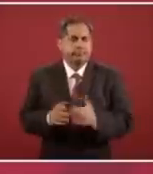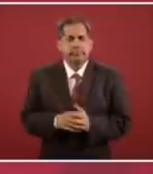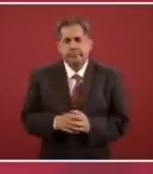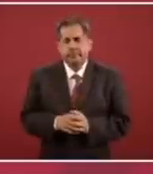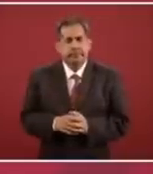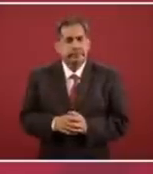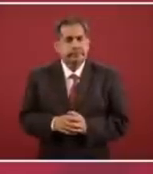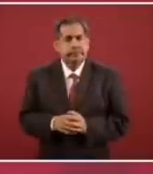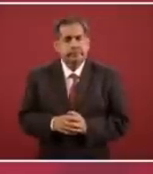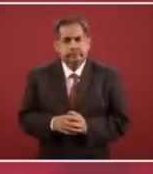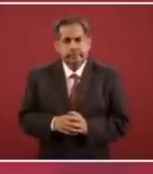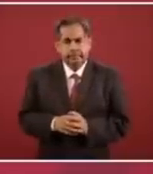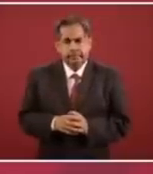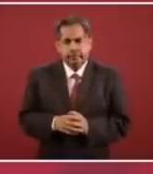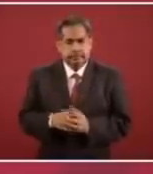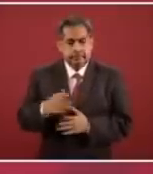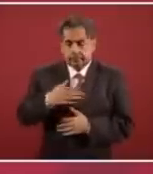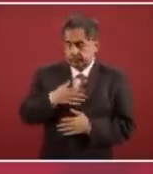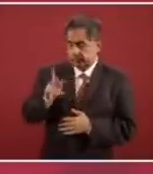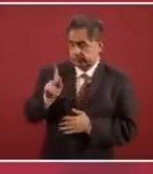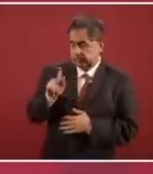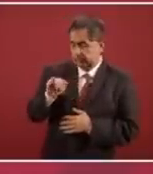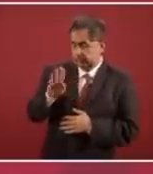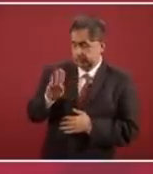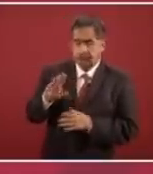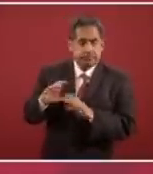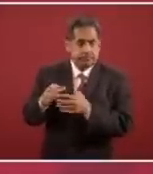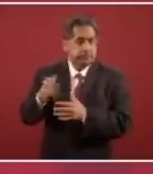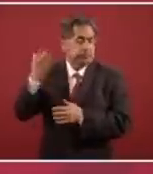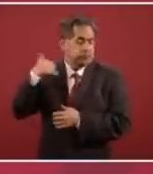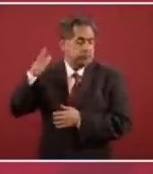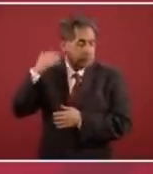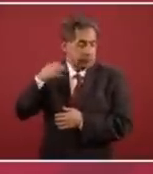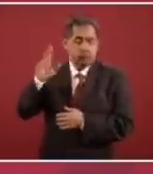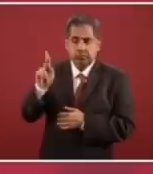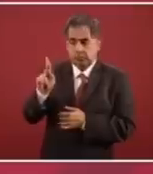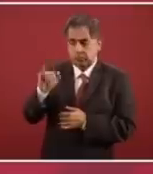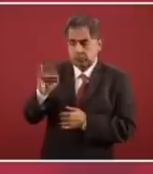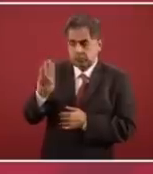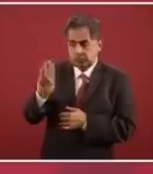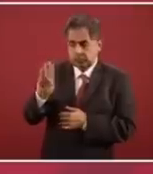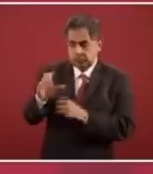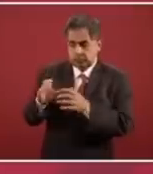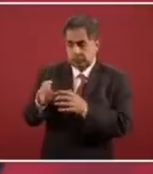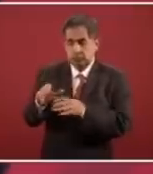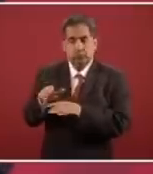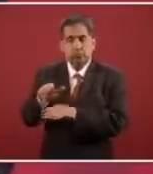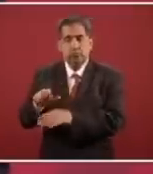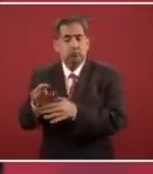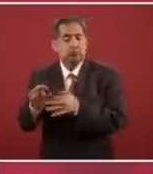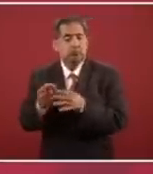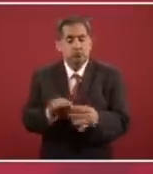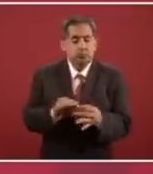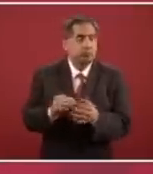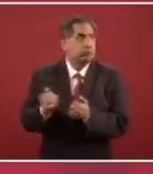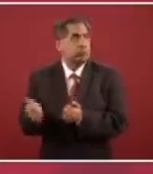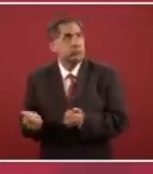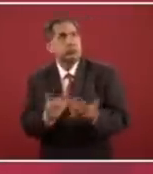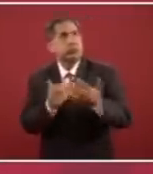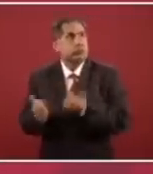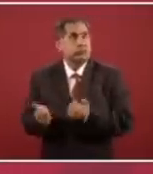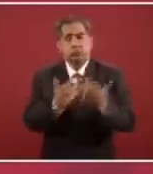nuestro Producto Interno Bruto, en lo relacionado con las